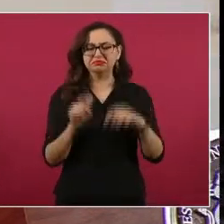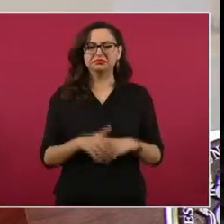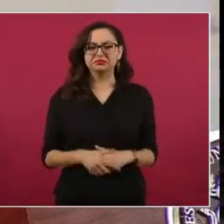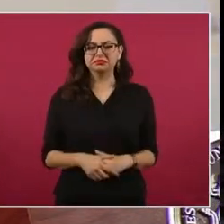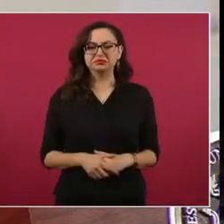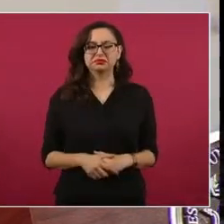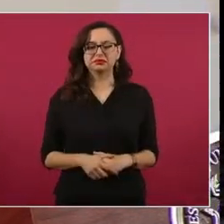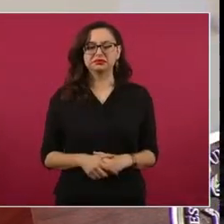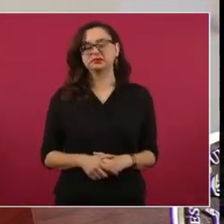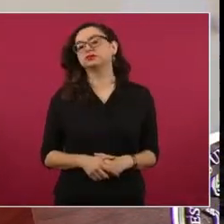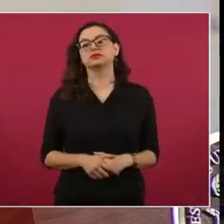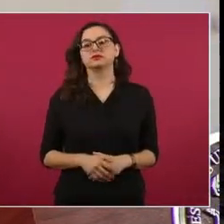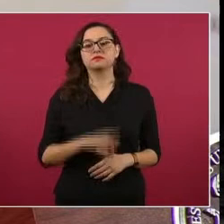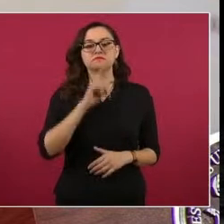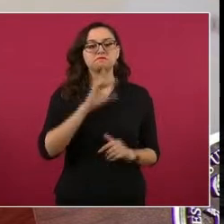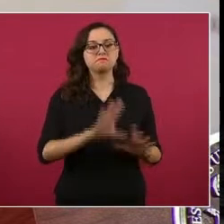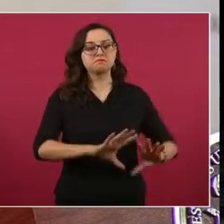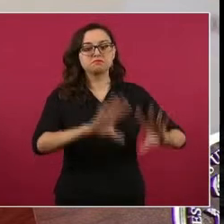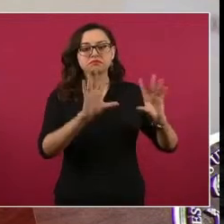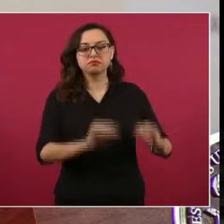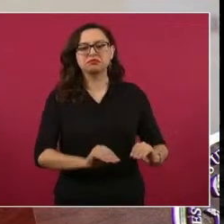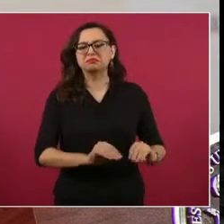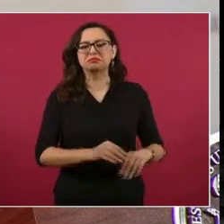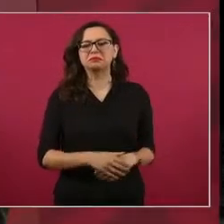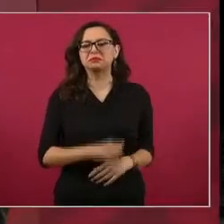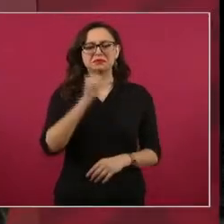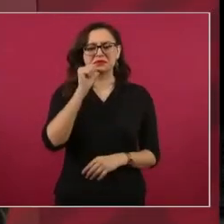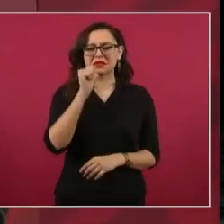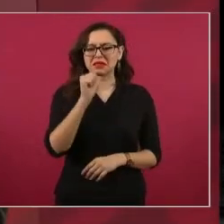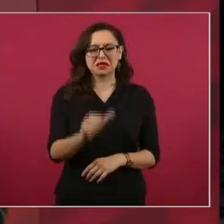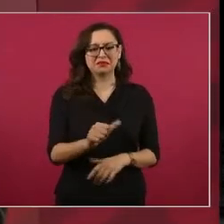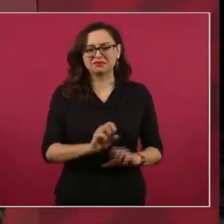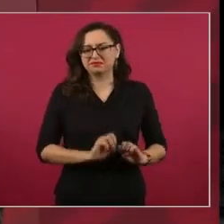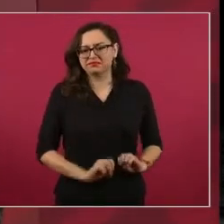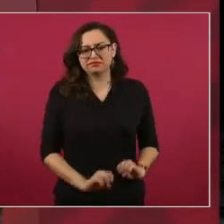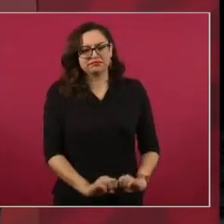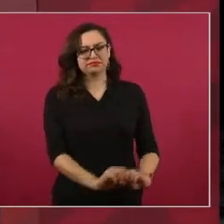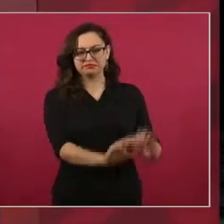nadie debe ser censurado nadie